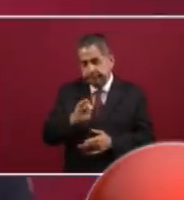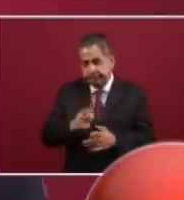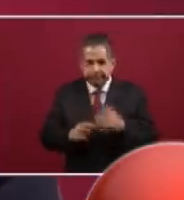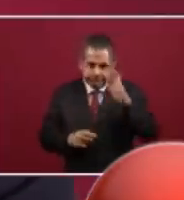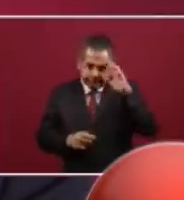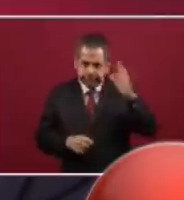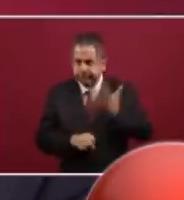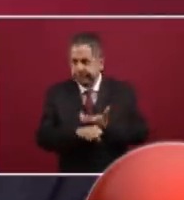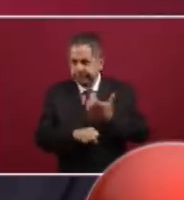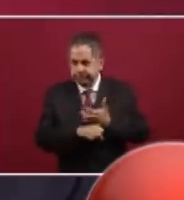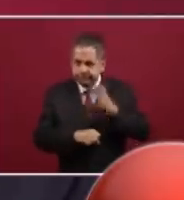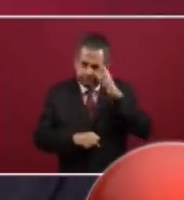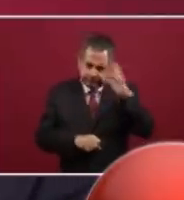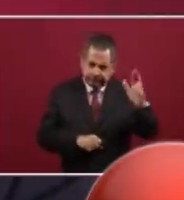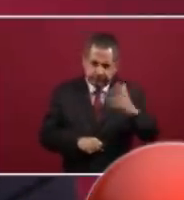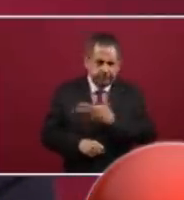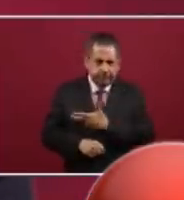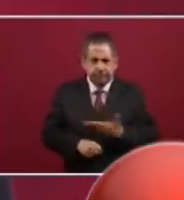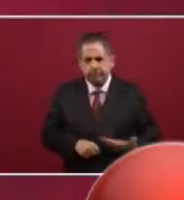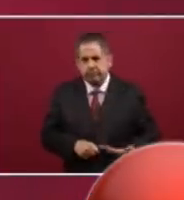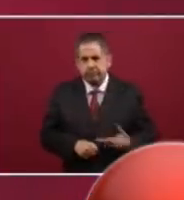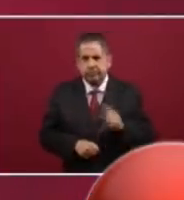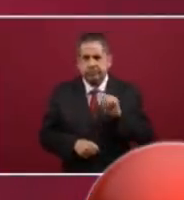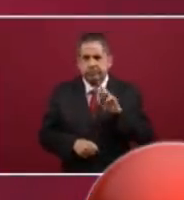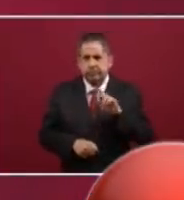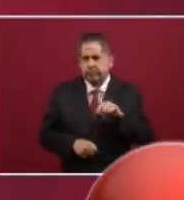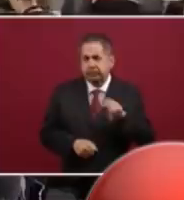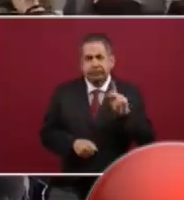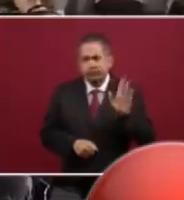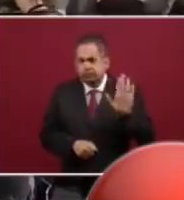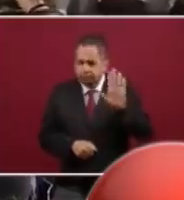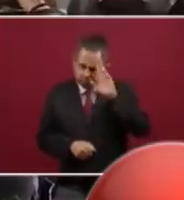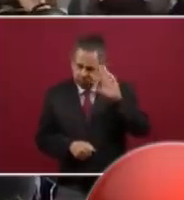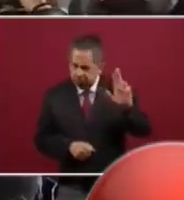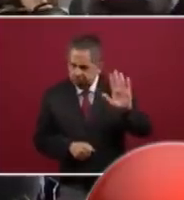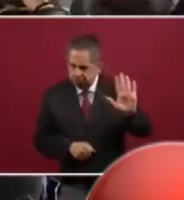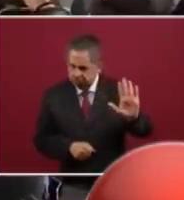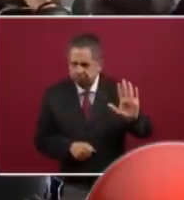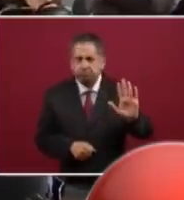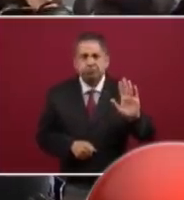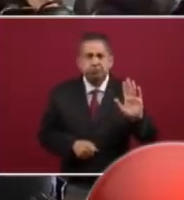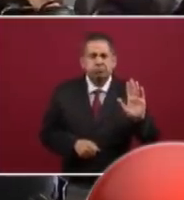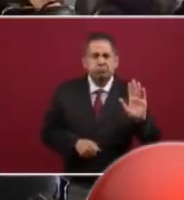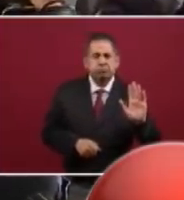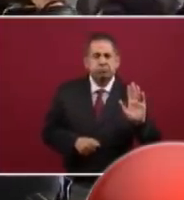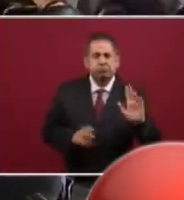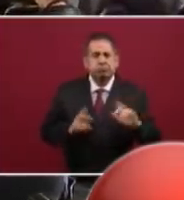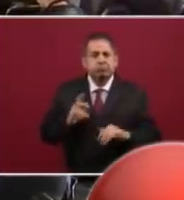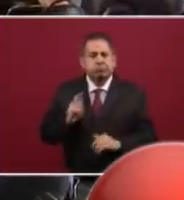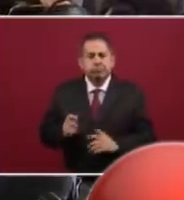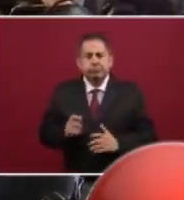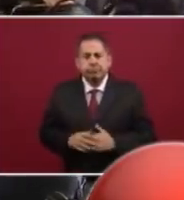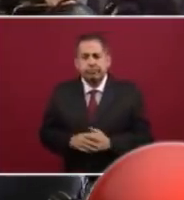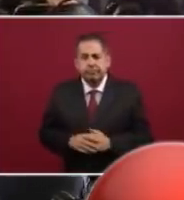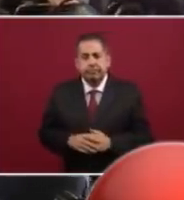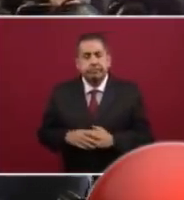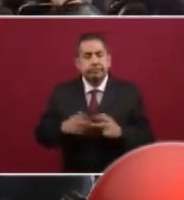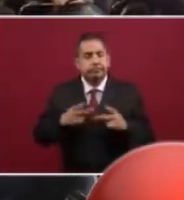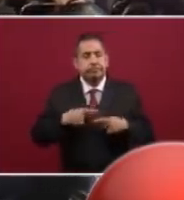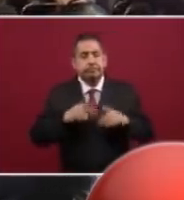gobierno de Estados Unidos, del presidente Donald Trump, más que nada del